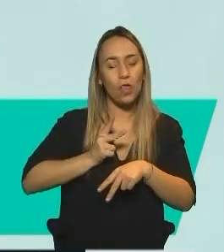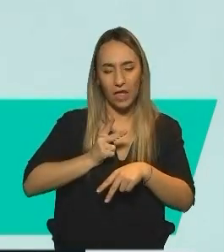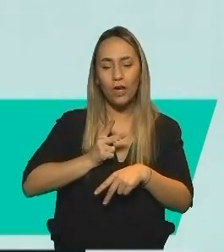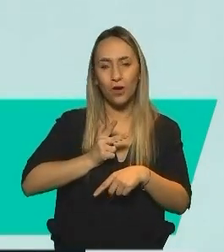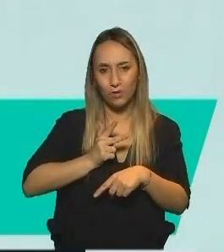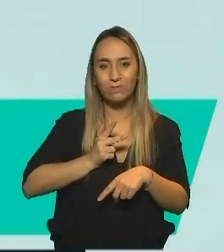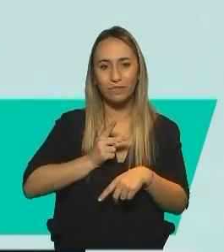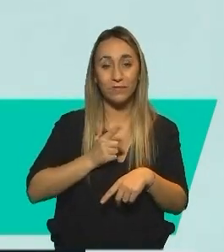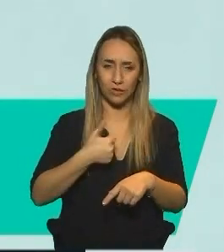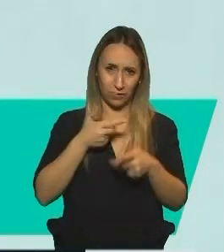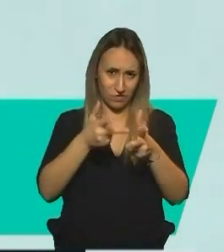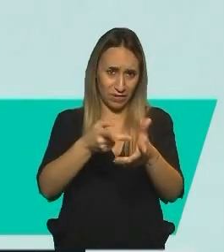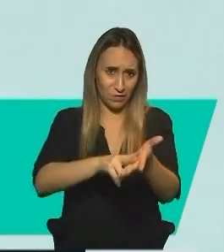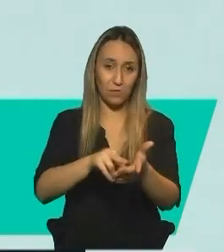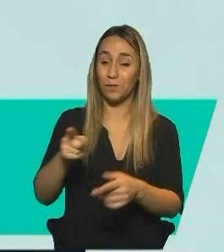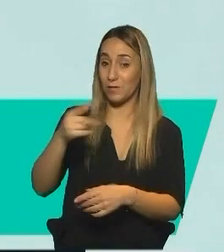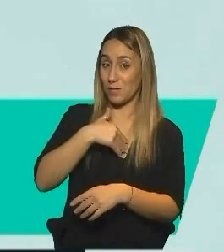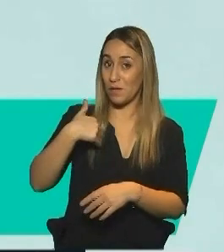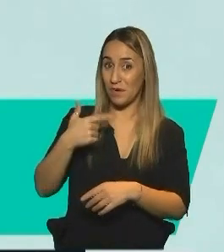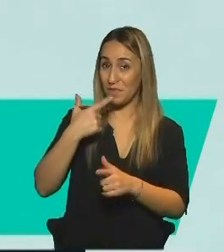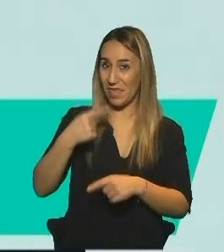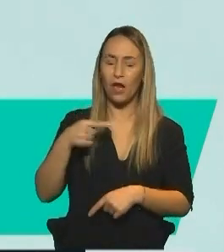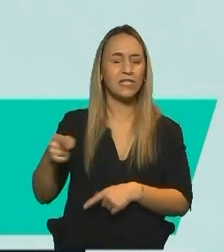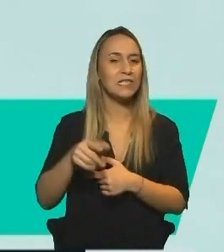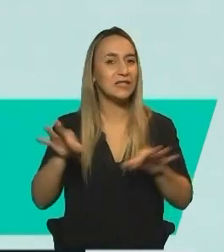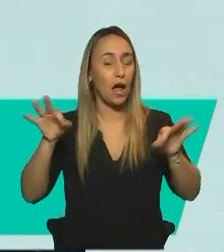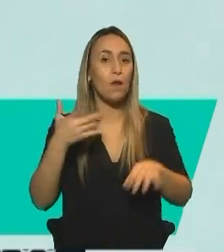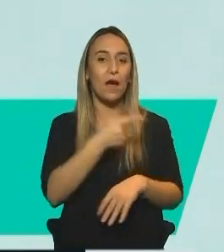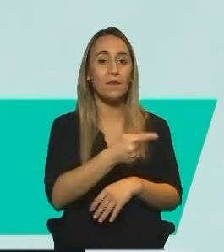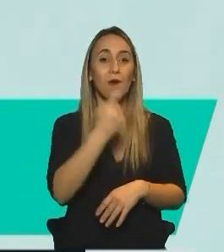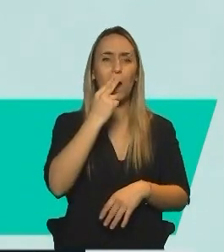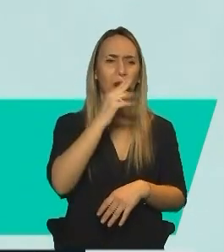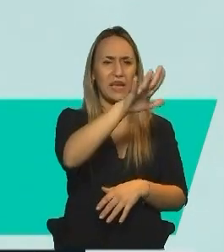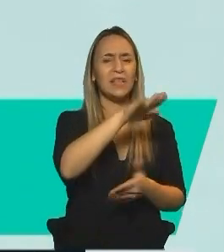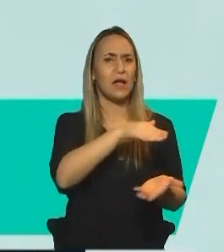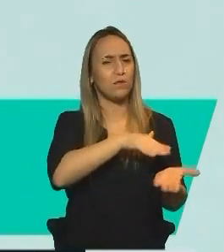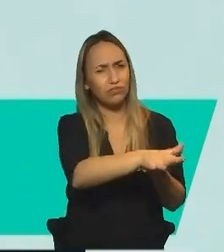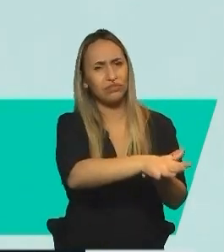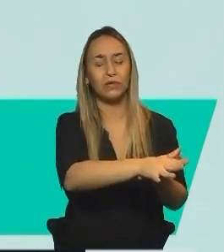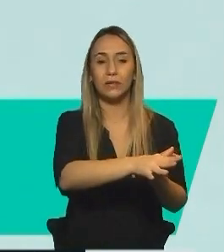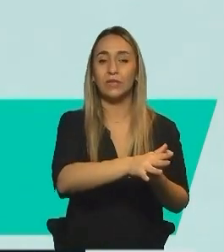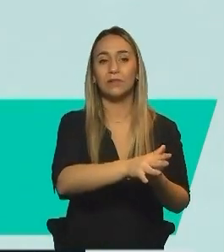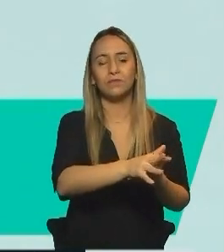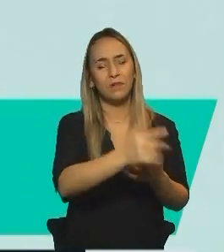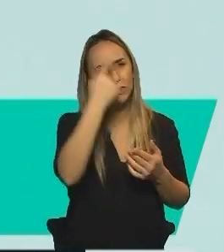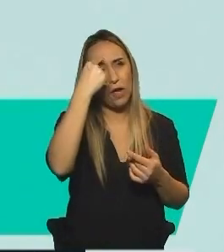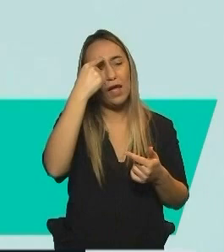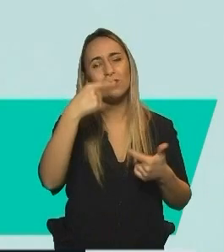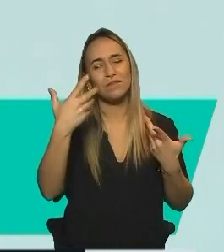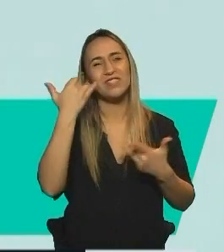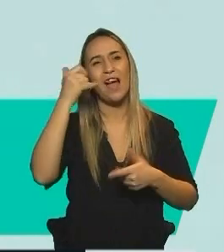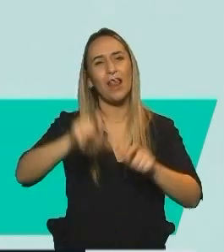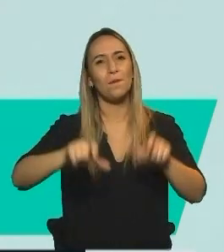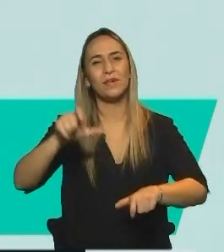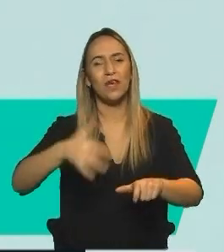dijo también que ella siendo sobreviviente del Holocausto, la humanidad hubiese entendido de que nunca más el